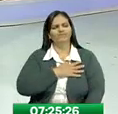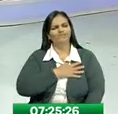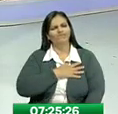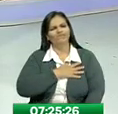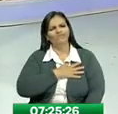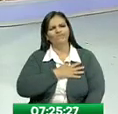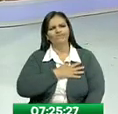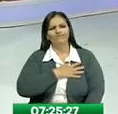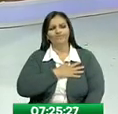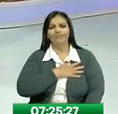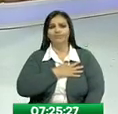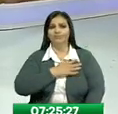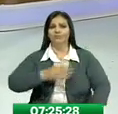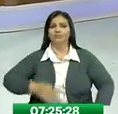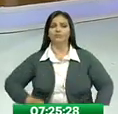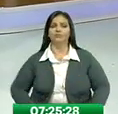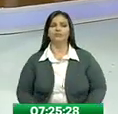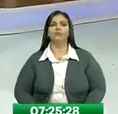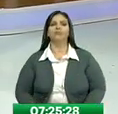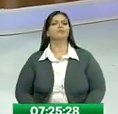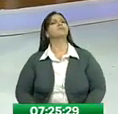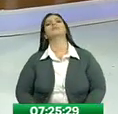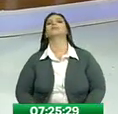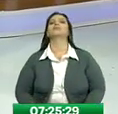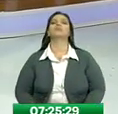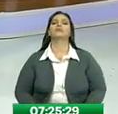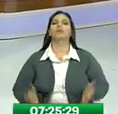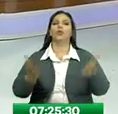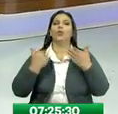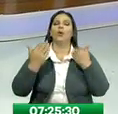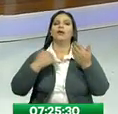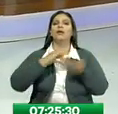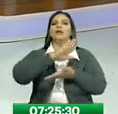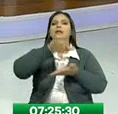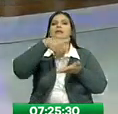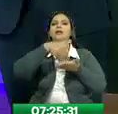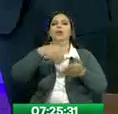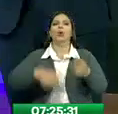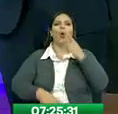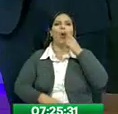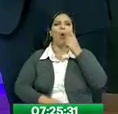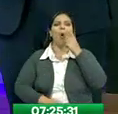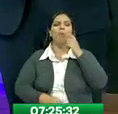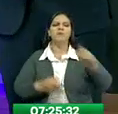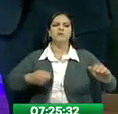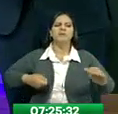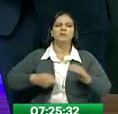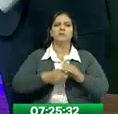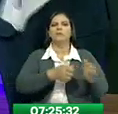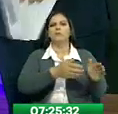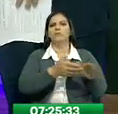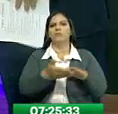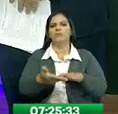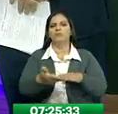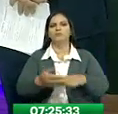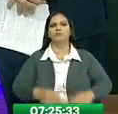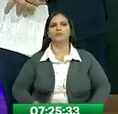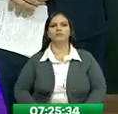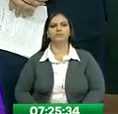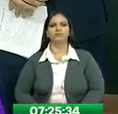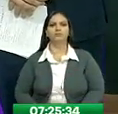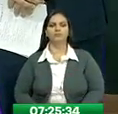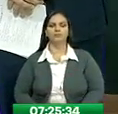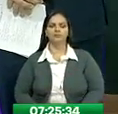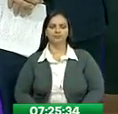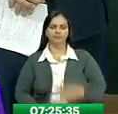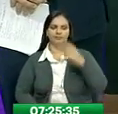informarles que un hombre fue asesinado en pleno centro de Guayaquil. El crimen se produjo cerca de la medianoche de este día miércoles.